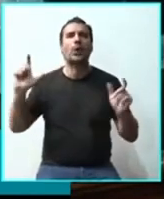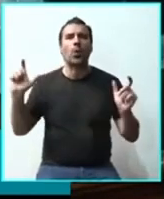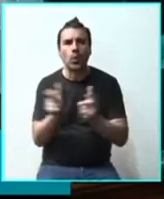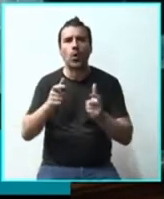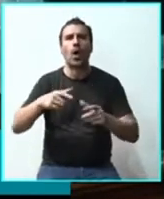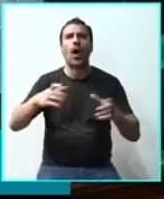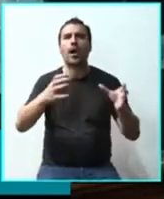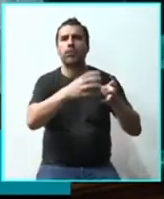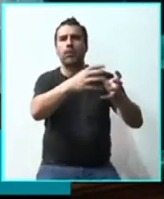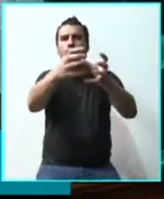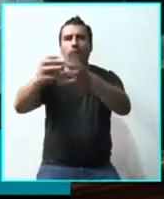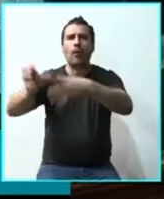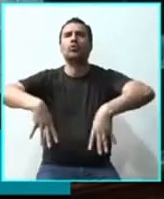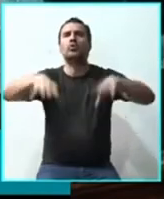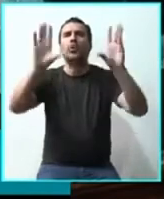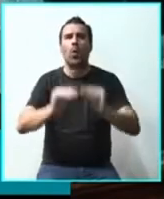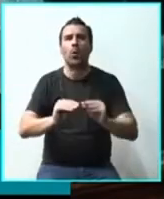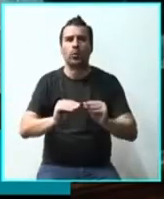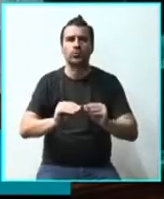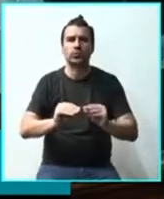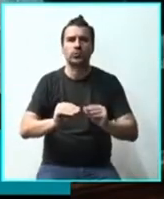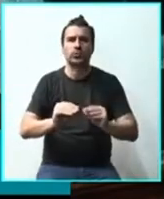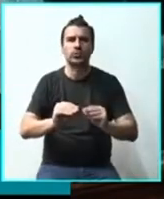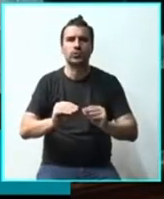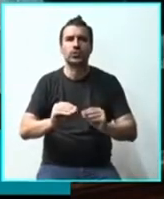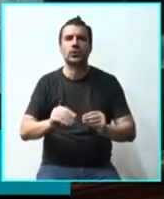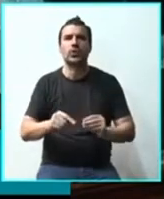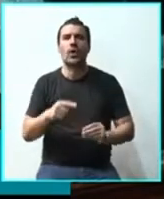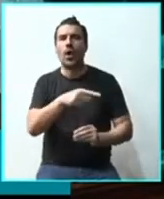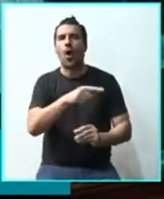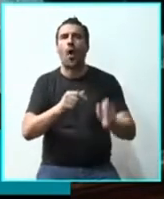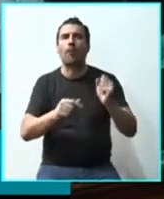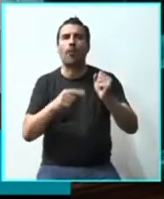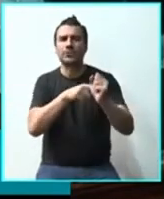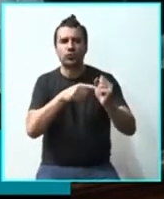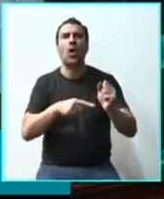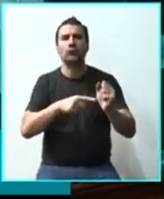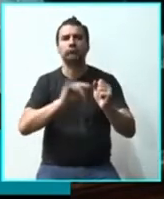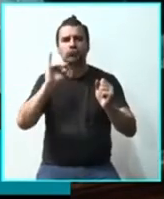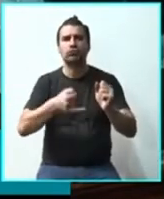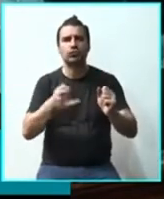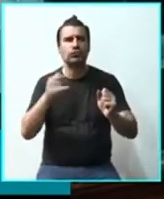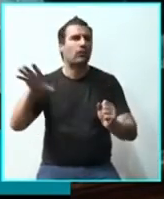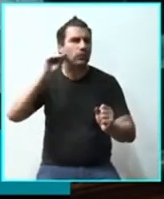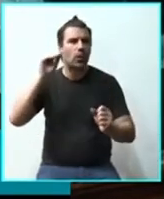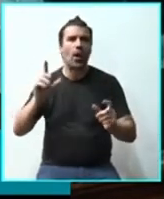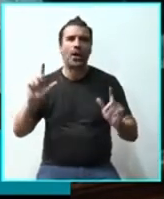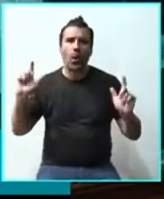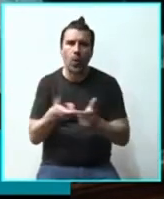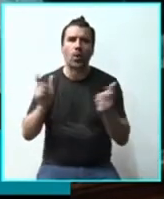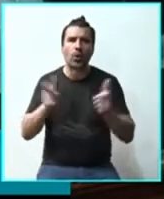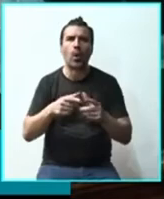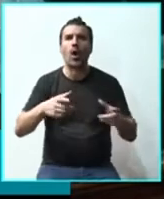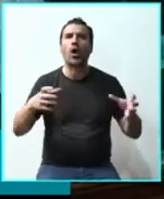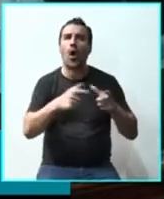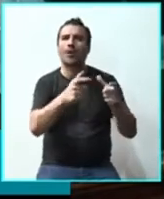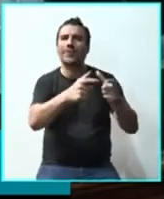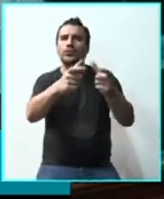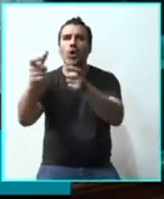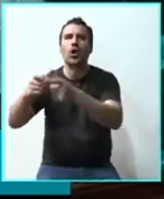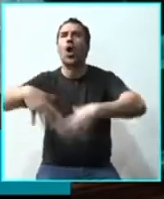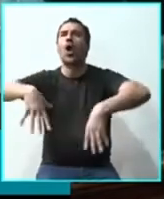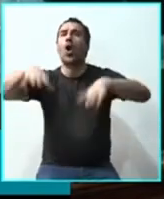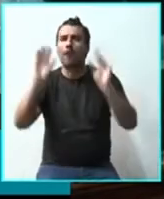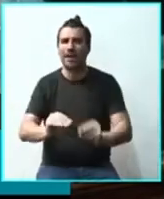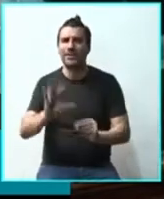conformidad la principal fuerza de oposición en la ciudad para que así suceda y en la Comisión de Derechos Humanos escuchemos a las voces